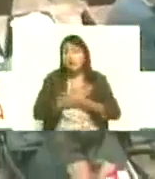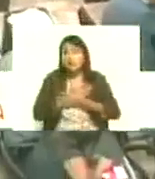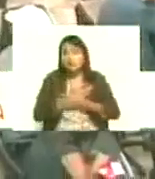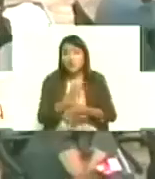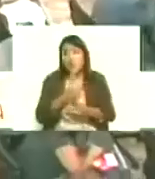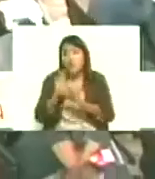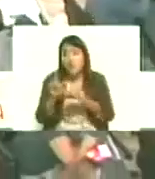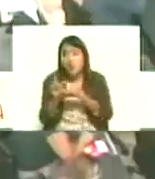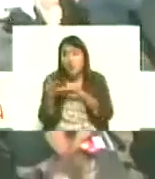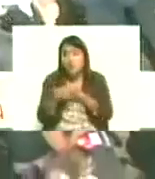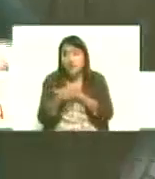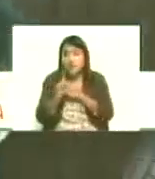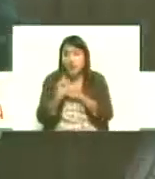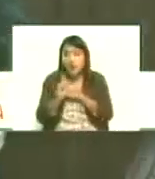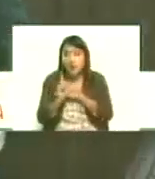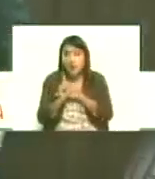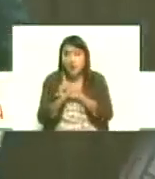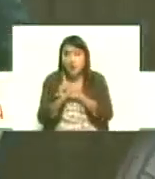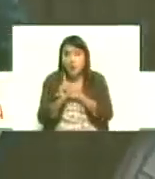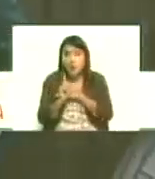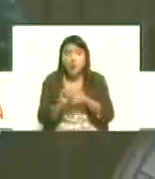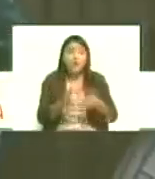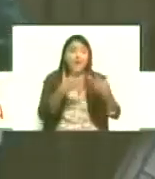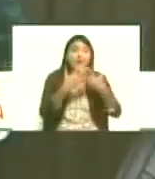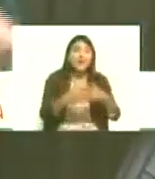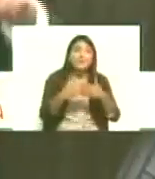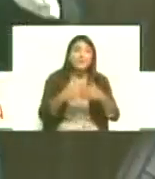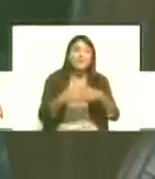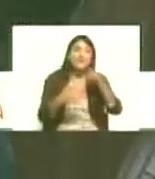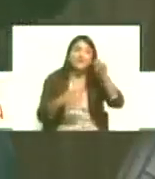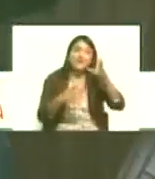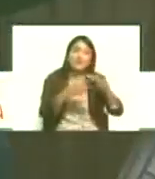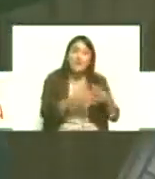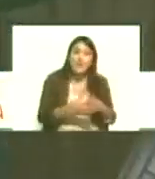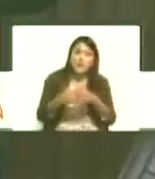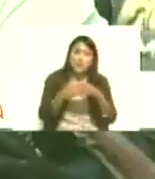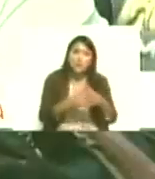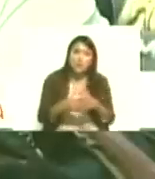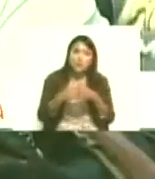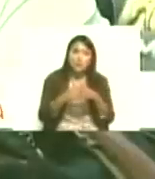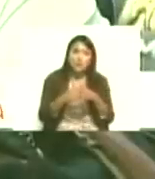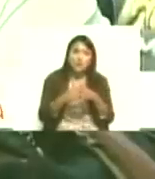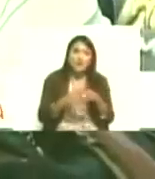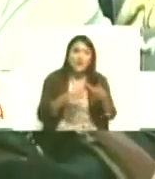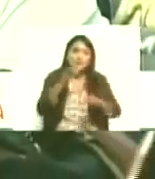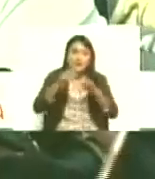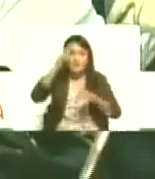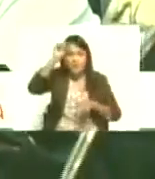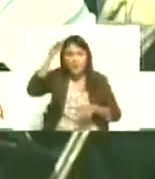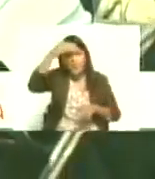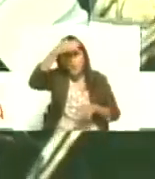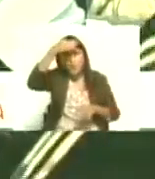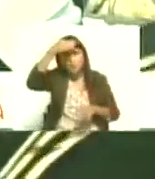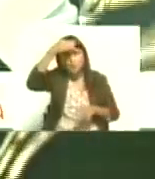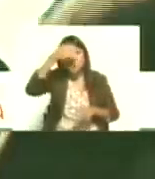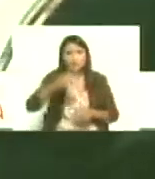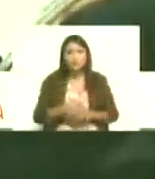Guyana, es con las empresas americanas, esas de las que hablaba Trump, que